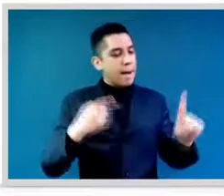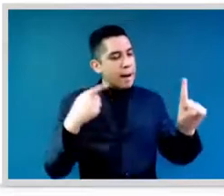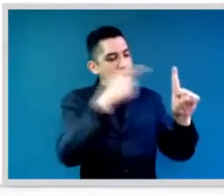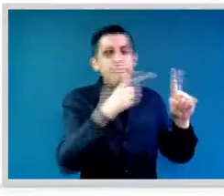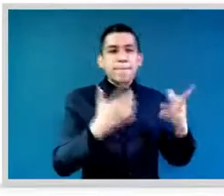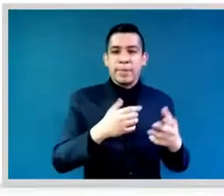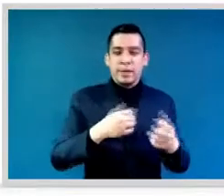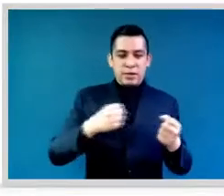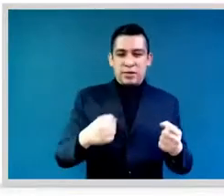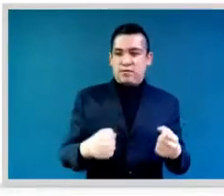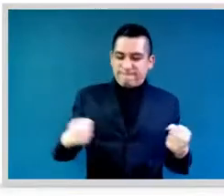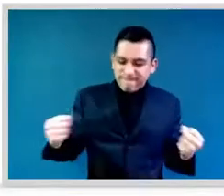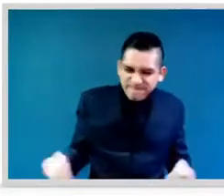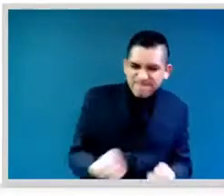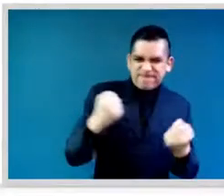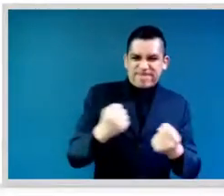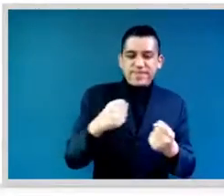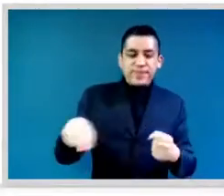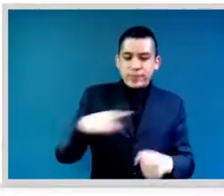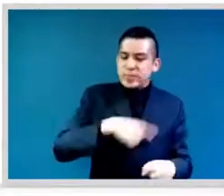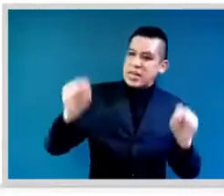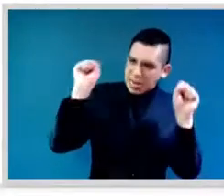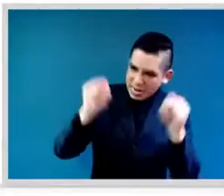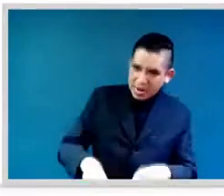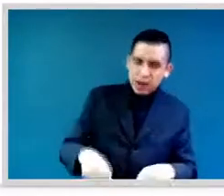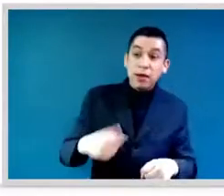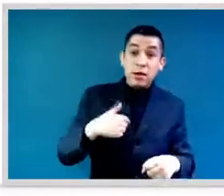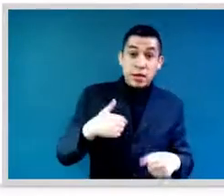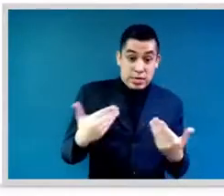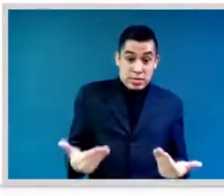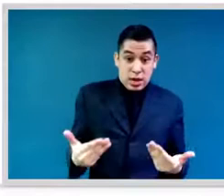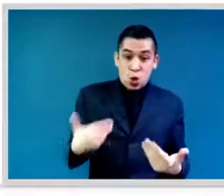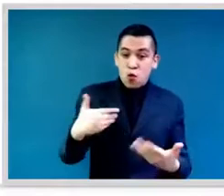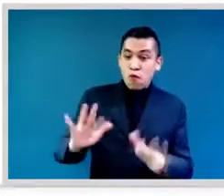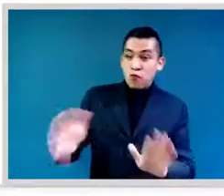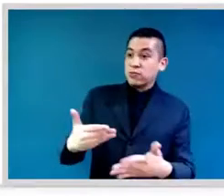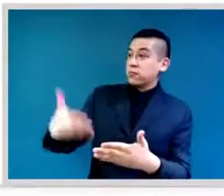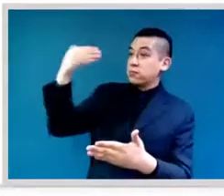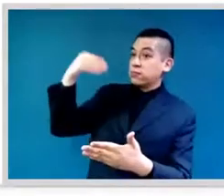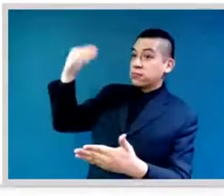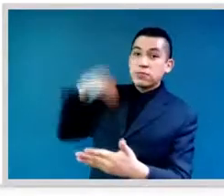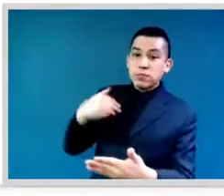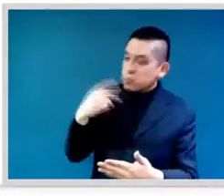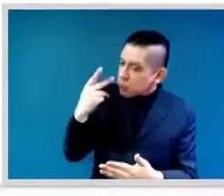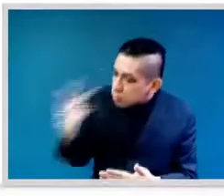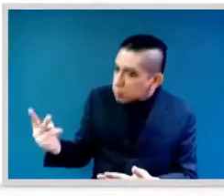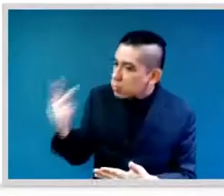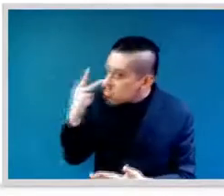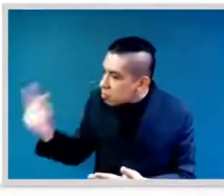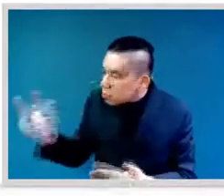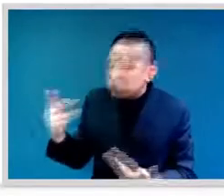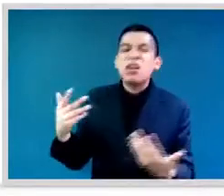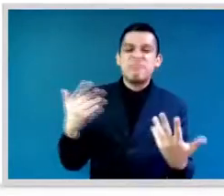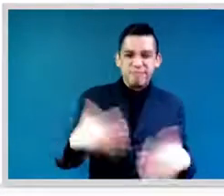ha dicho que ya tenemos muchos diagnósticos. Yo diría, en muchas ocasiones estamos sobre diagnosticadas. Por